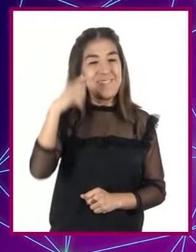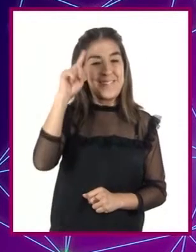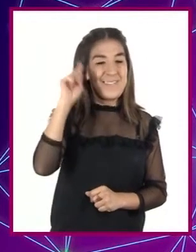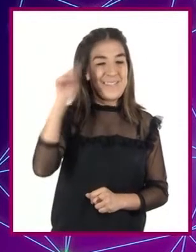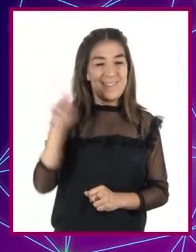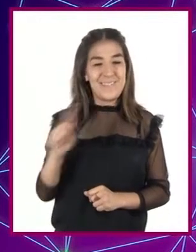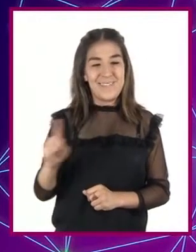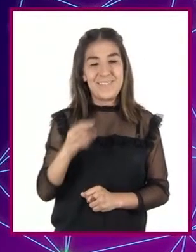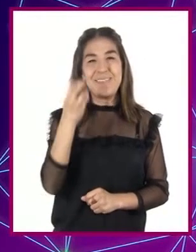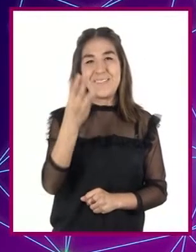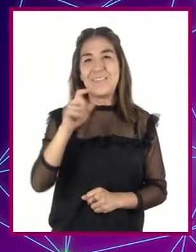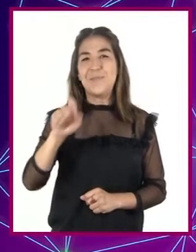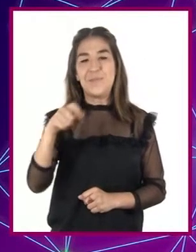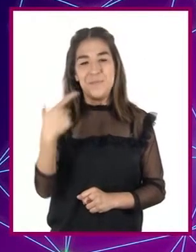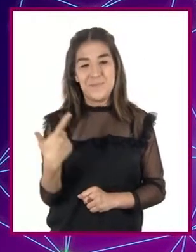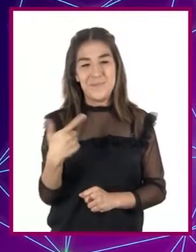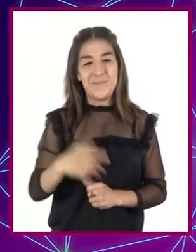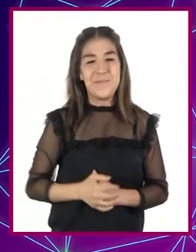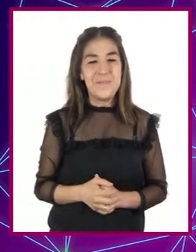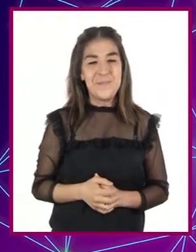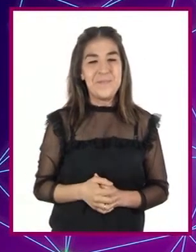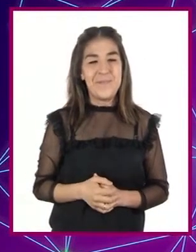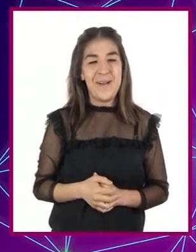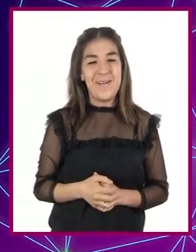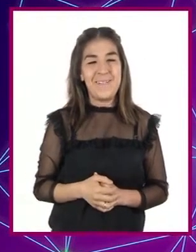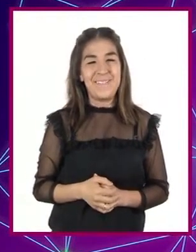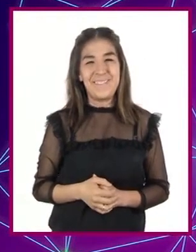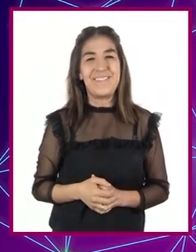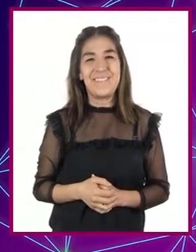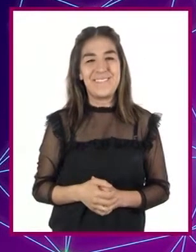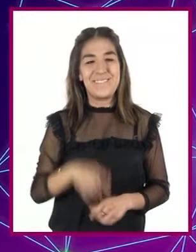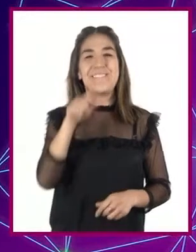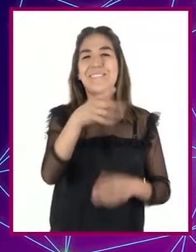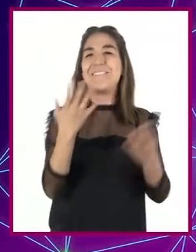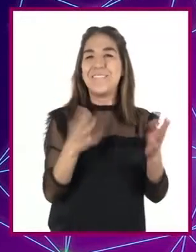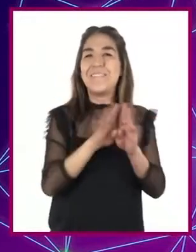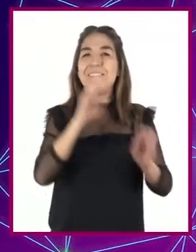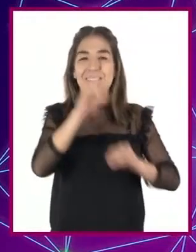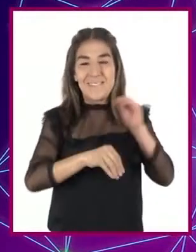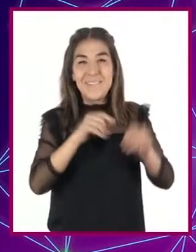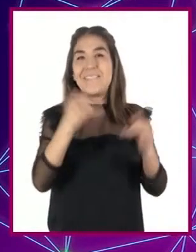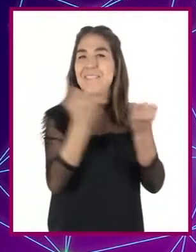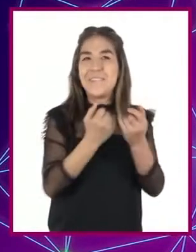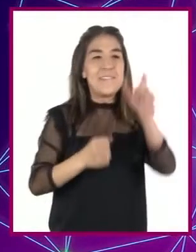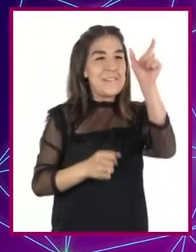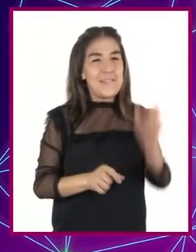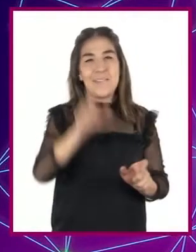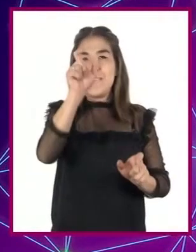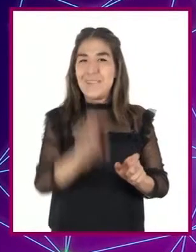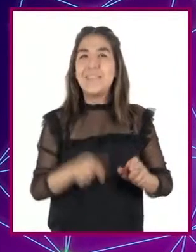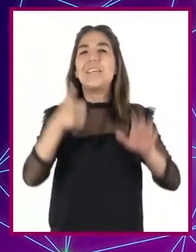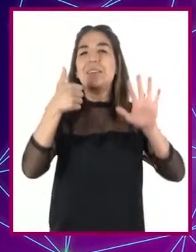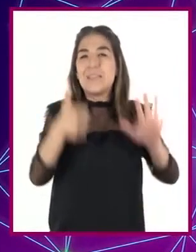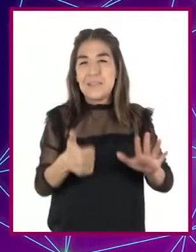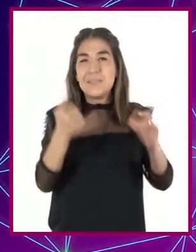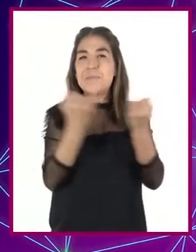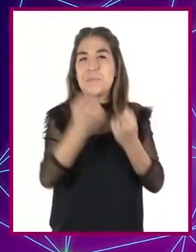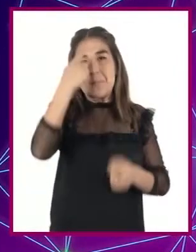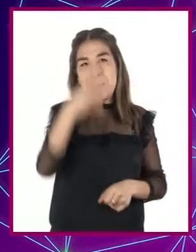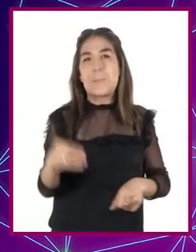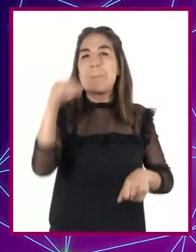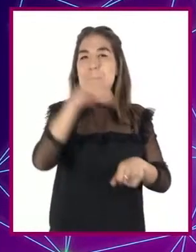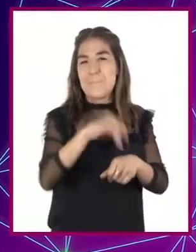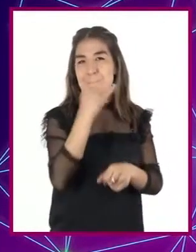Zacatecas, 3.7. Construyan un histograma con 6 intervalos para mostrar los